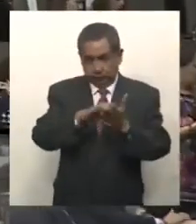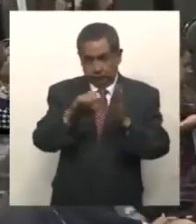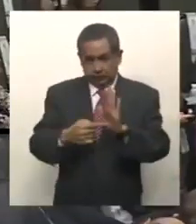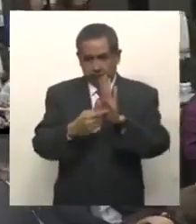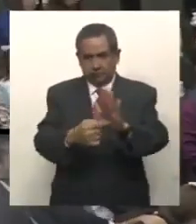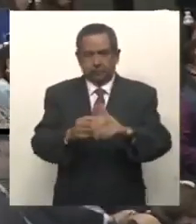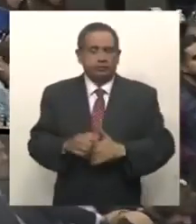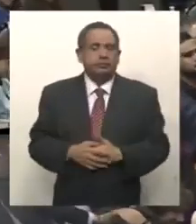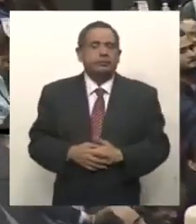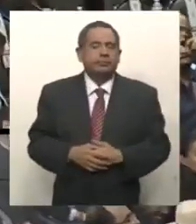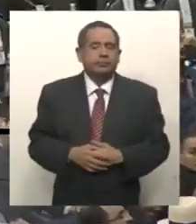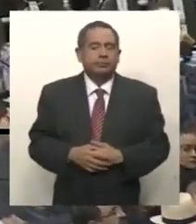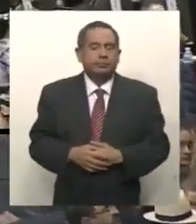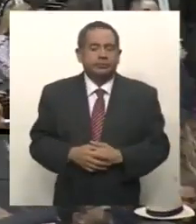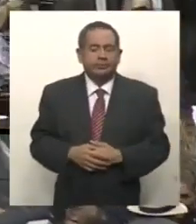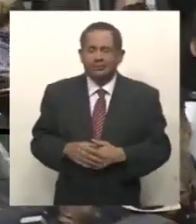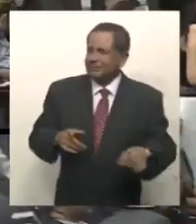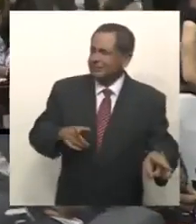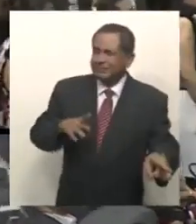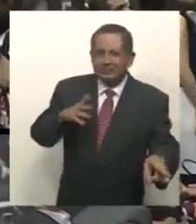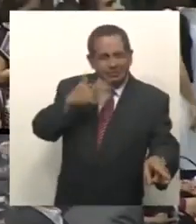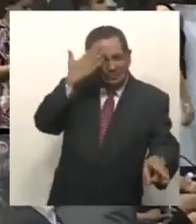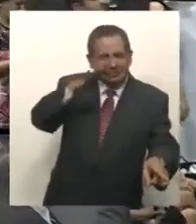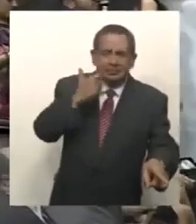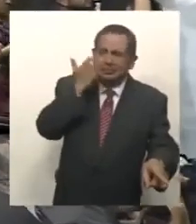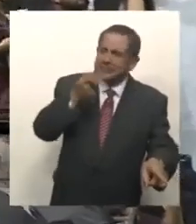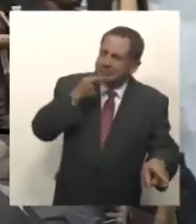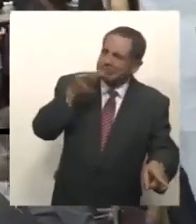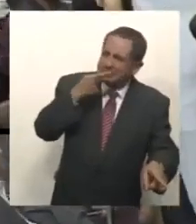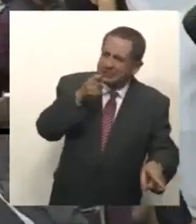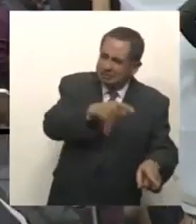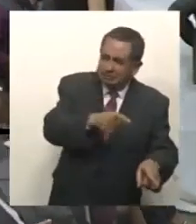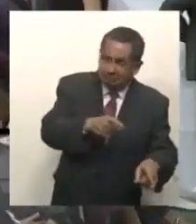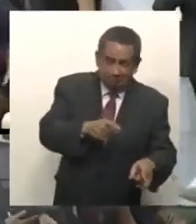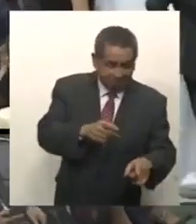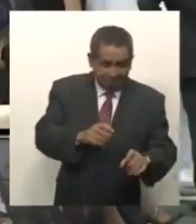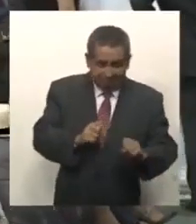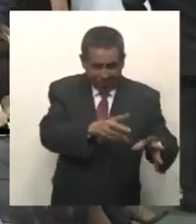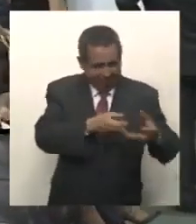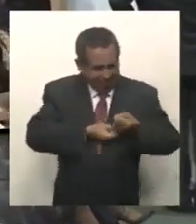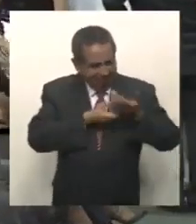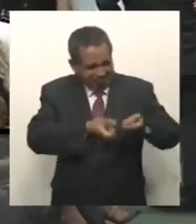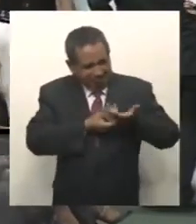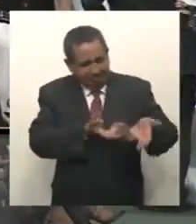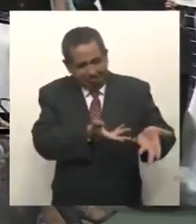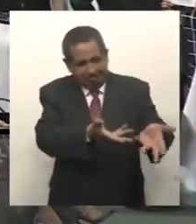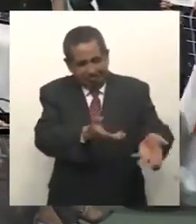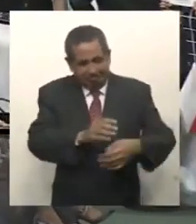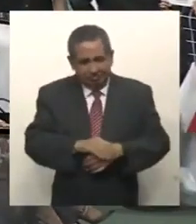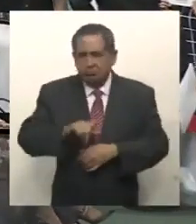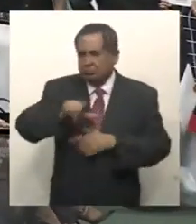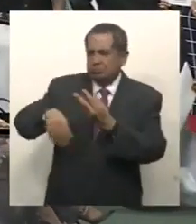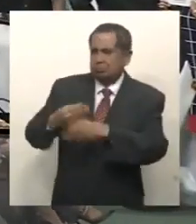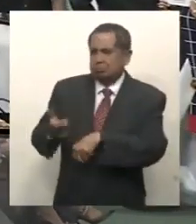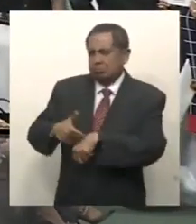favor. La señora quiere hablar. De nuevo, podemos permitir que desahogue y que me paguen el